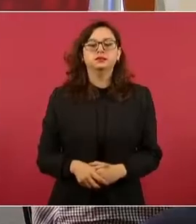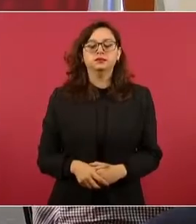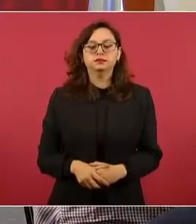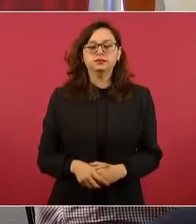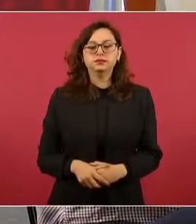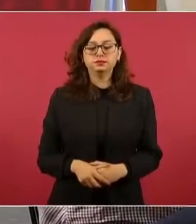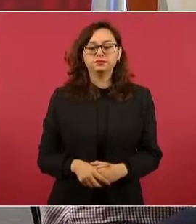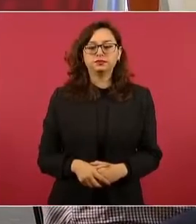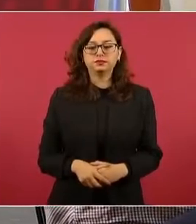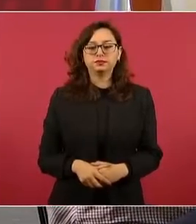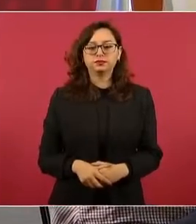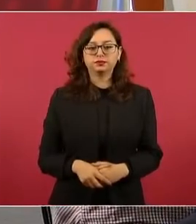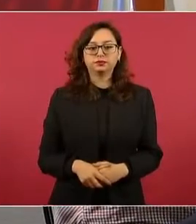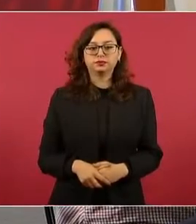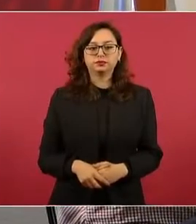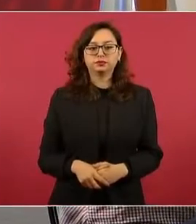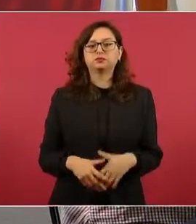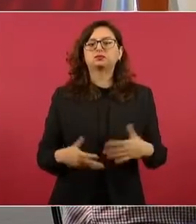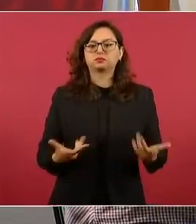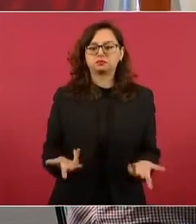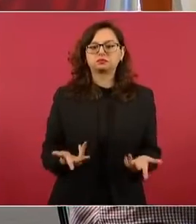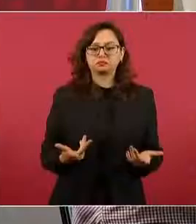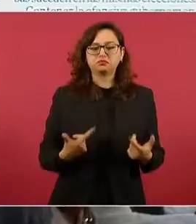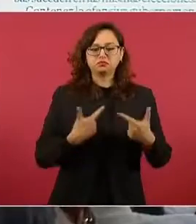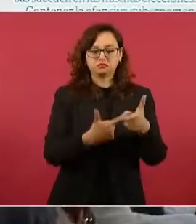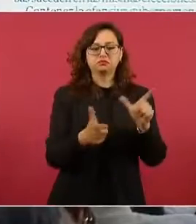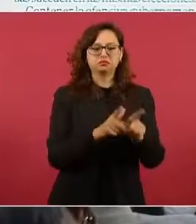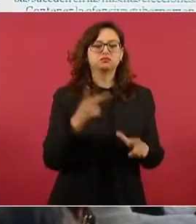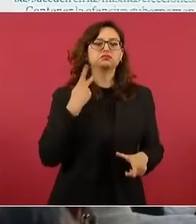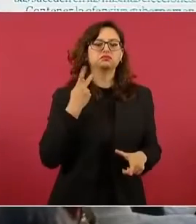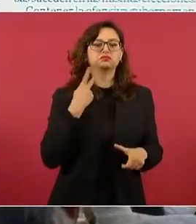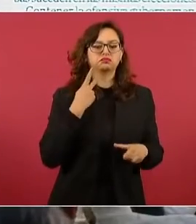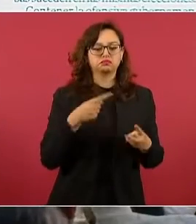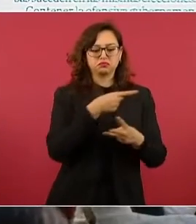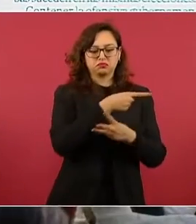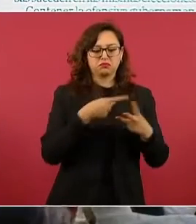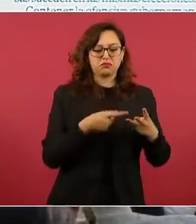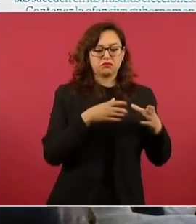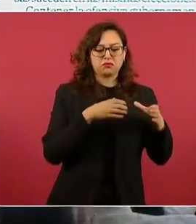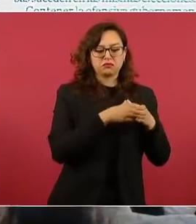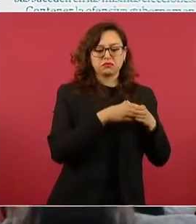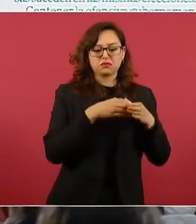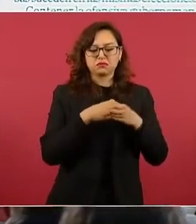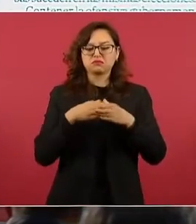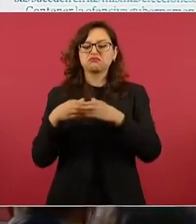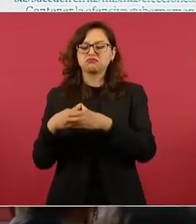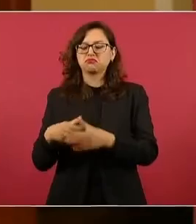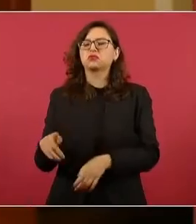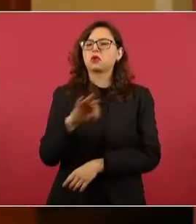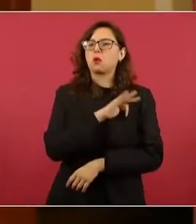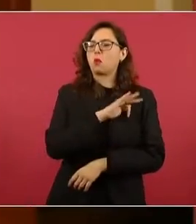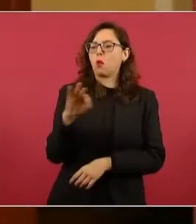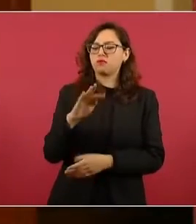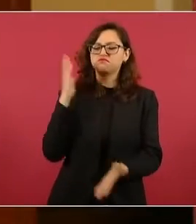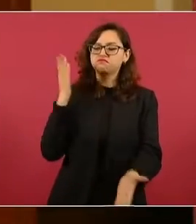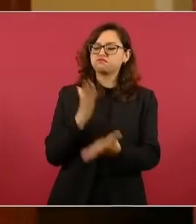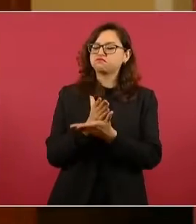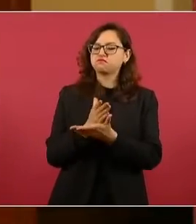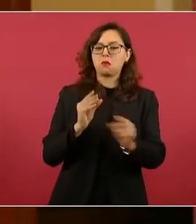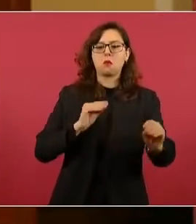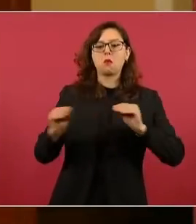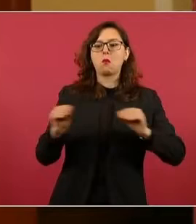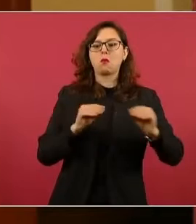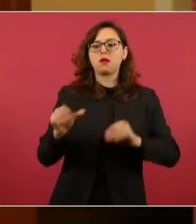La oposición puede parar estas dos reformas en las dos cámaras negando en ambas